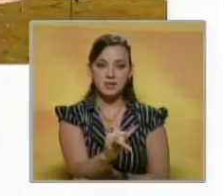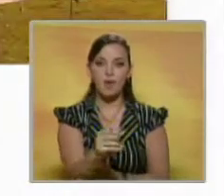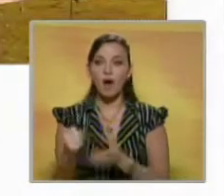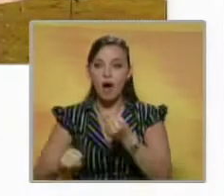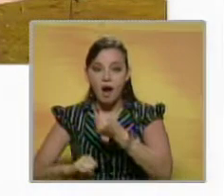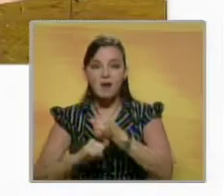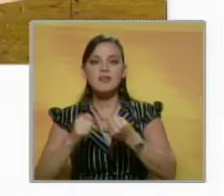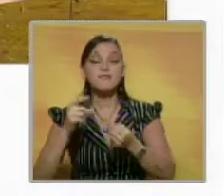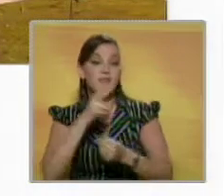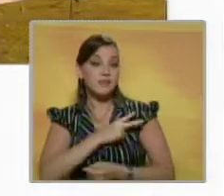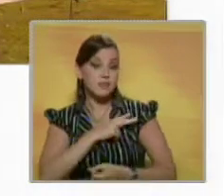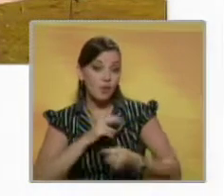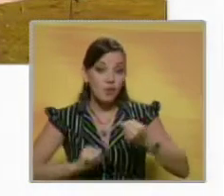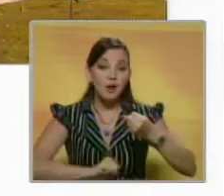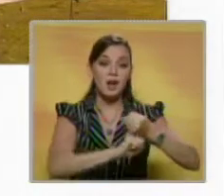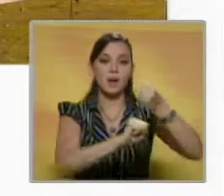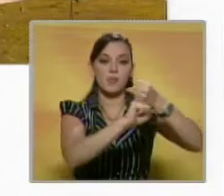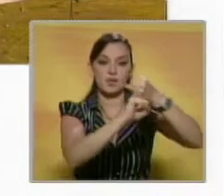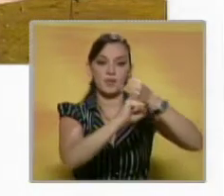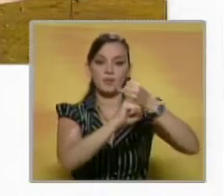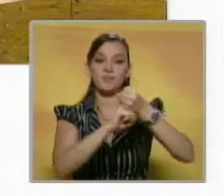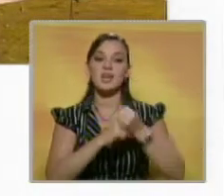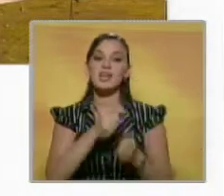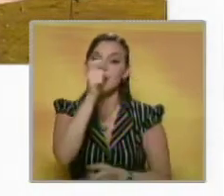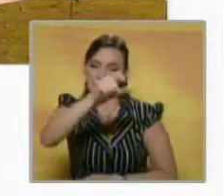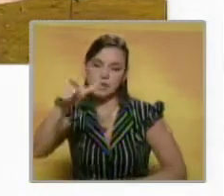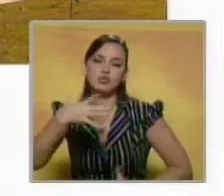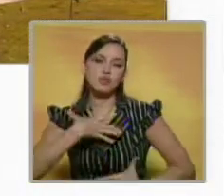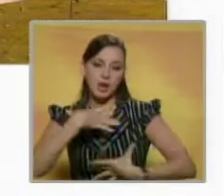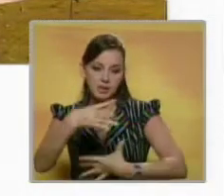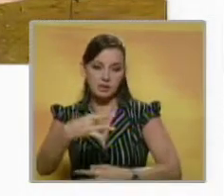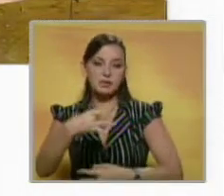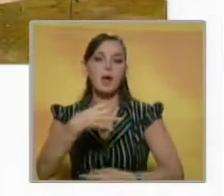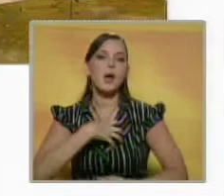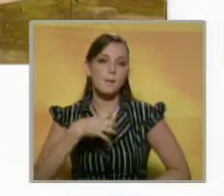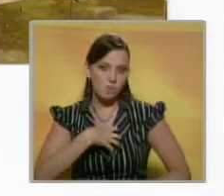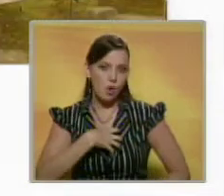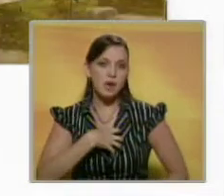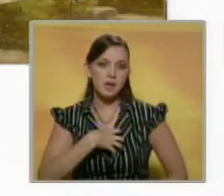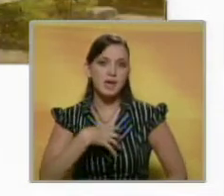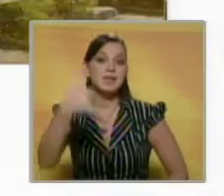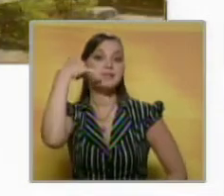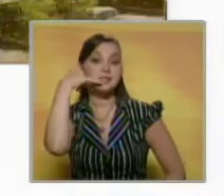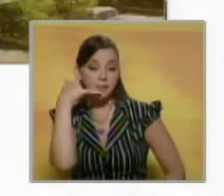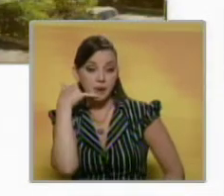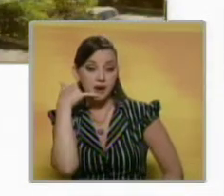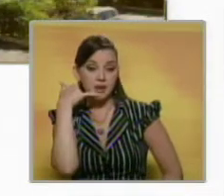de inscripción se amplió hasta el 21 de marzo. Los interesados pueden hacer contacto mediante el teléfono